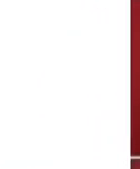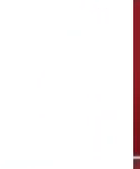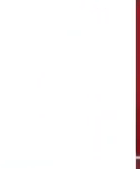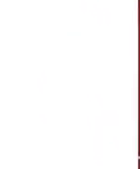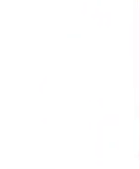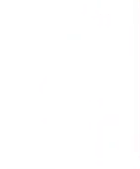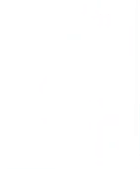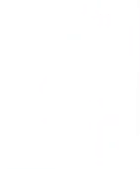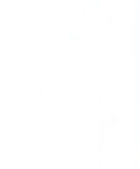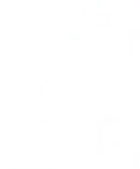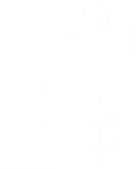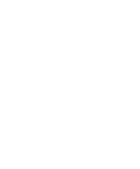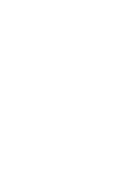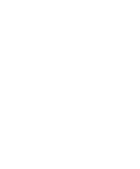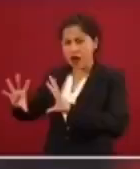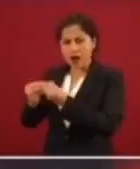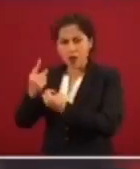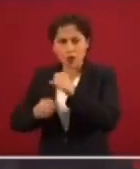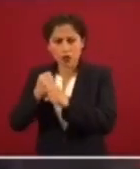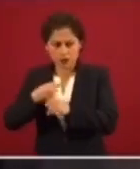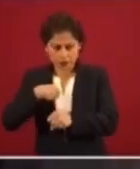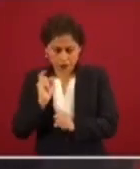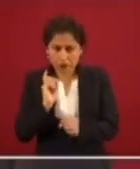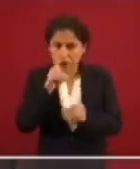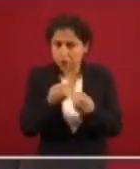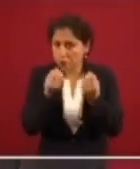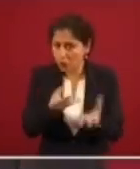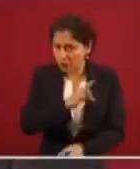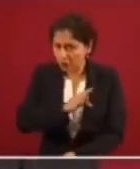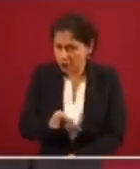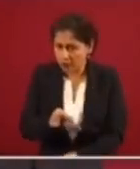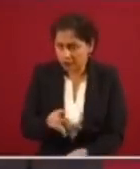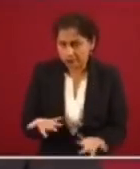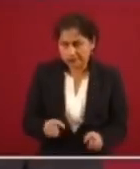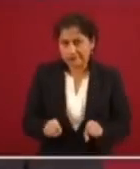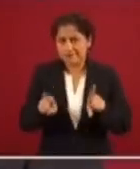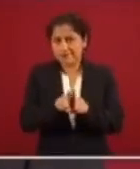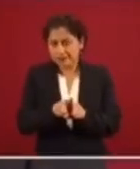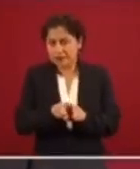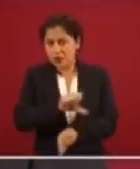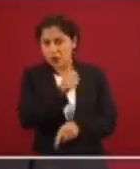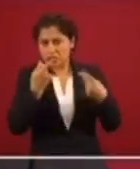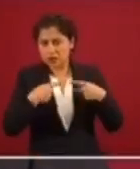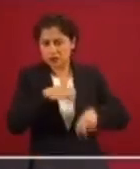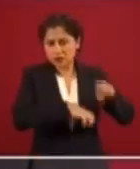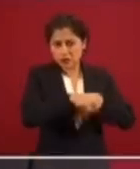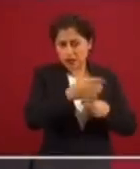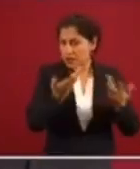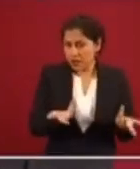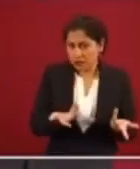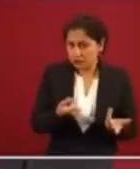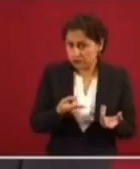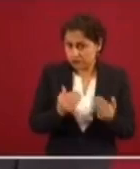cantidad. O sea, y no crean que los secretarios están abajo, se están pegaditos. ¿Sí?